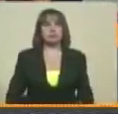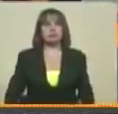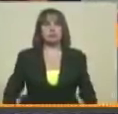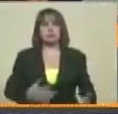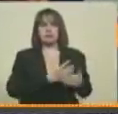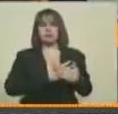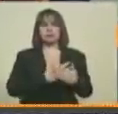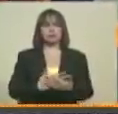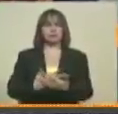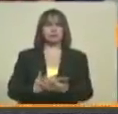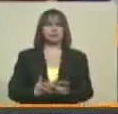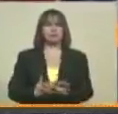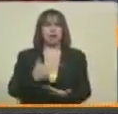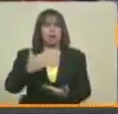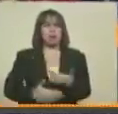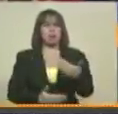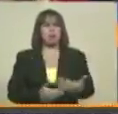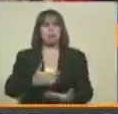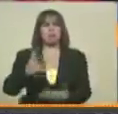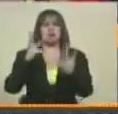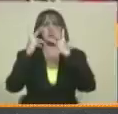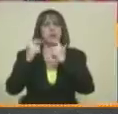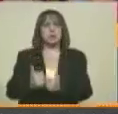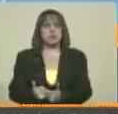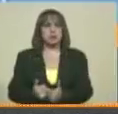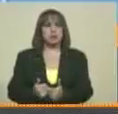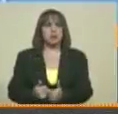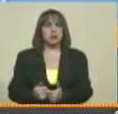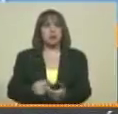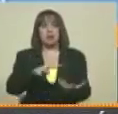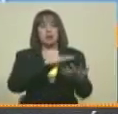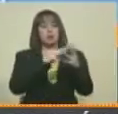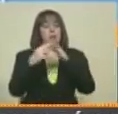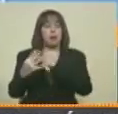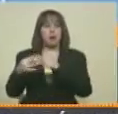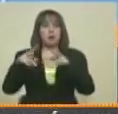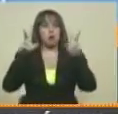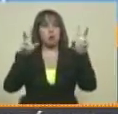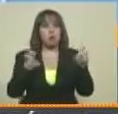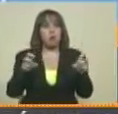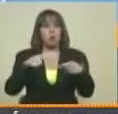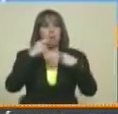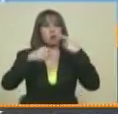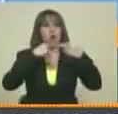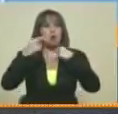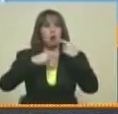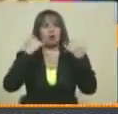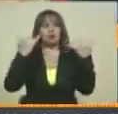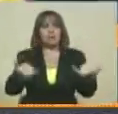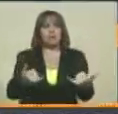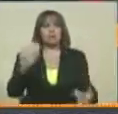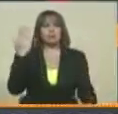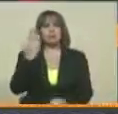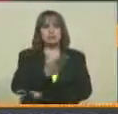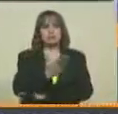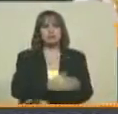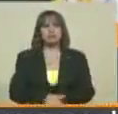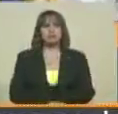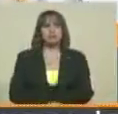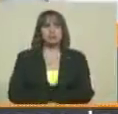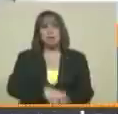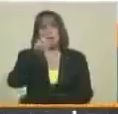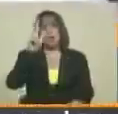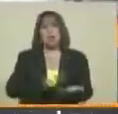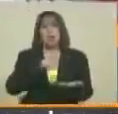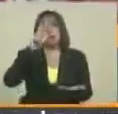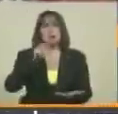Dispóngase los pasos administrativos para pasarle a comuna Barrio Nuevo, Barrio Tricolor de inmediato.